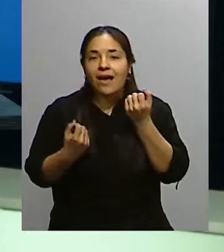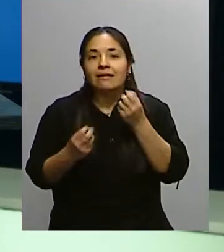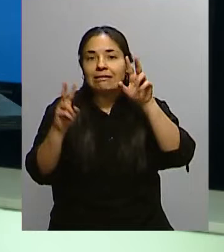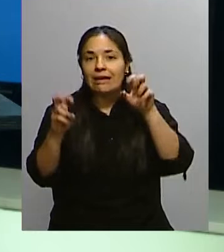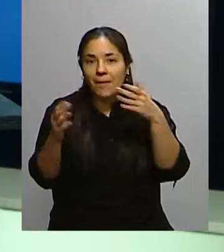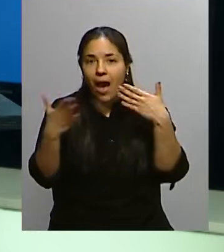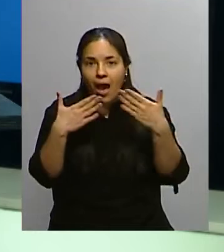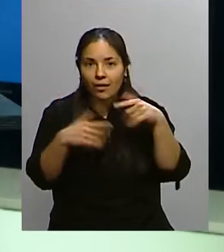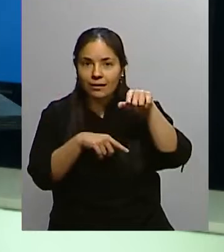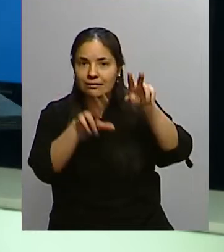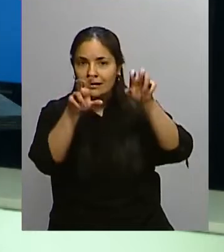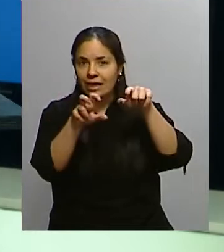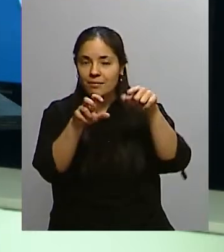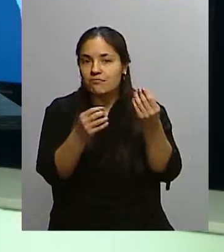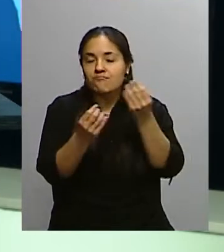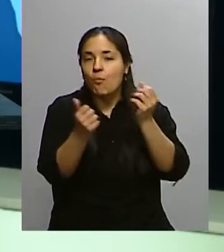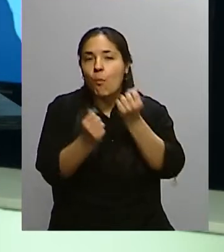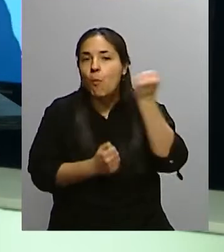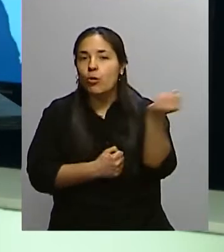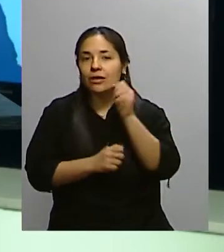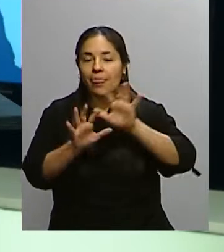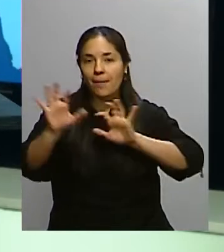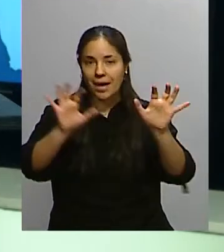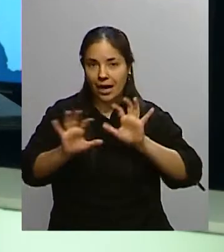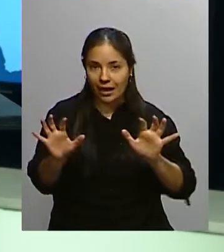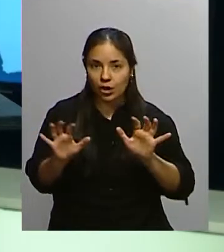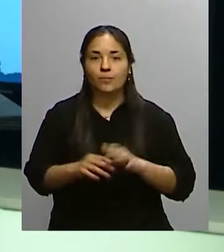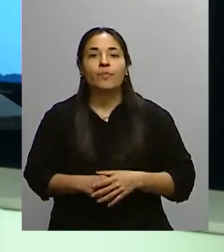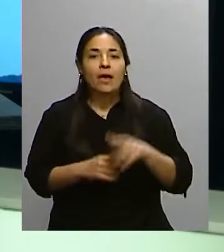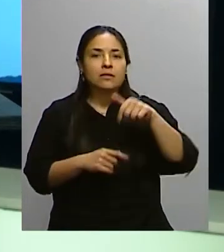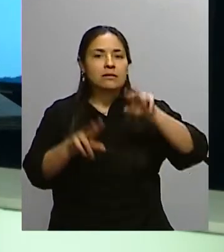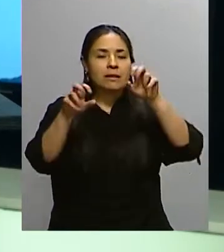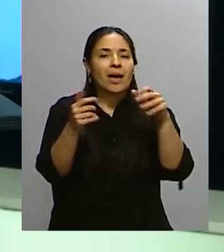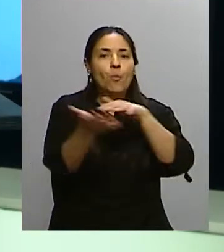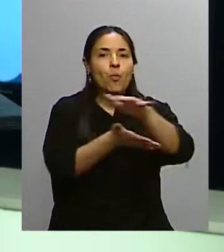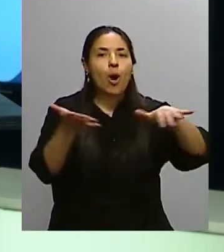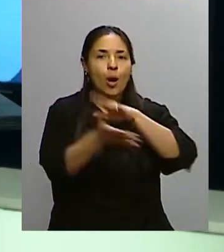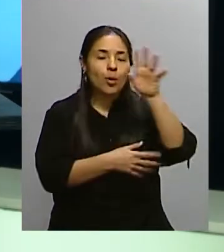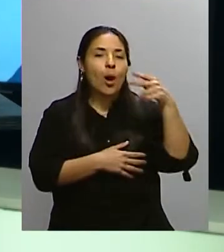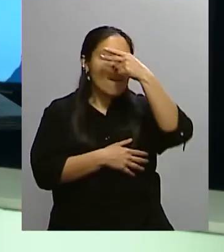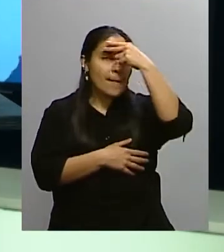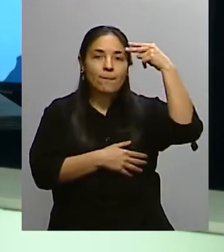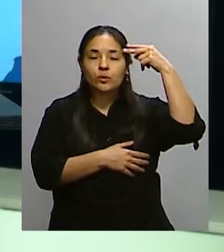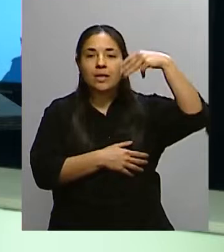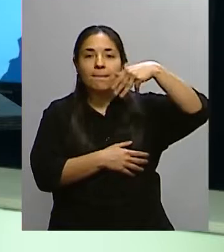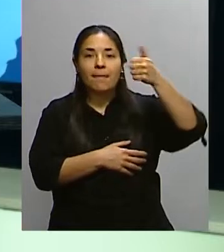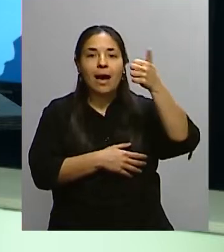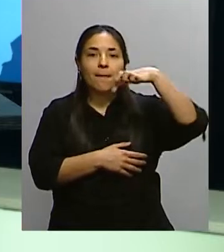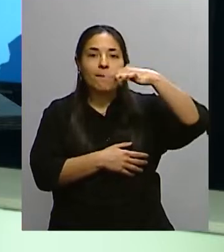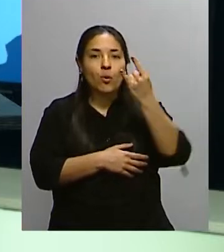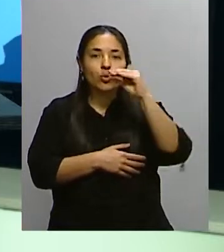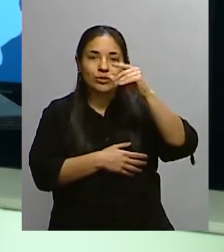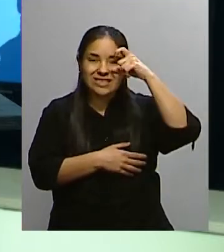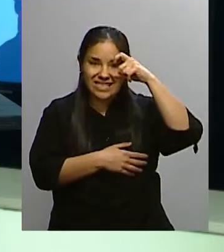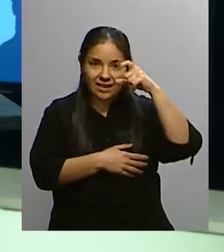la región. Exactamente. Nos vamos a ocupar de lo que está sucediendo con el pueblo mapuche en el vecino país, en Chile. No es un tema ajeno a